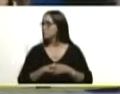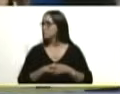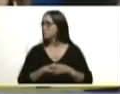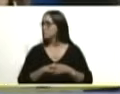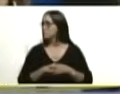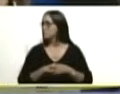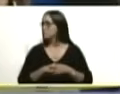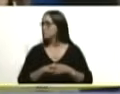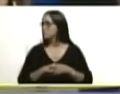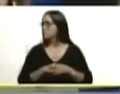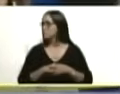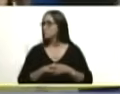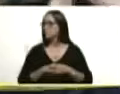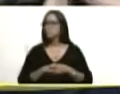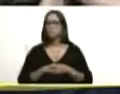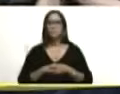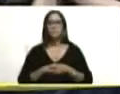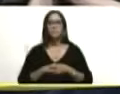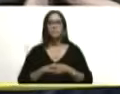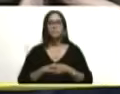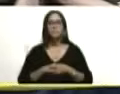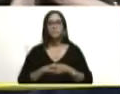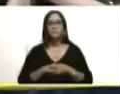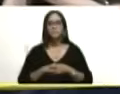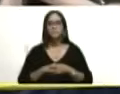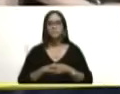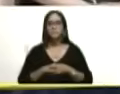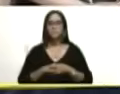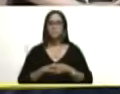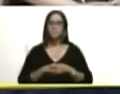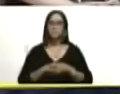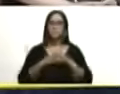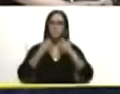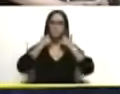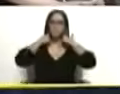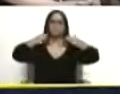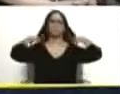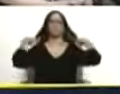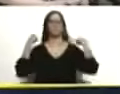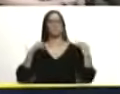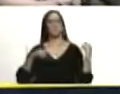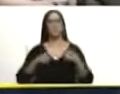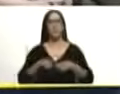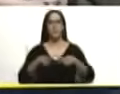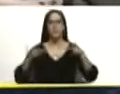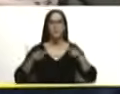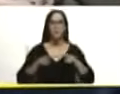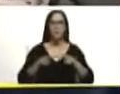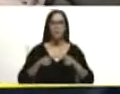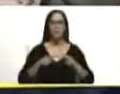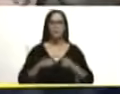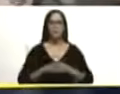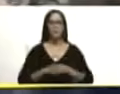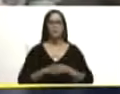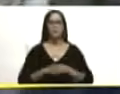historia. Somos acompañantes de un camino para abrirle espacios